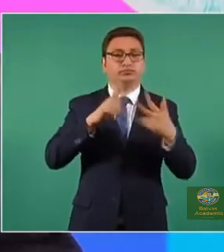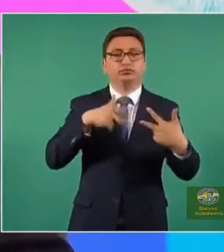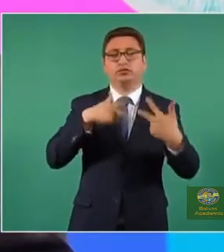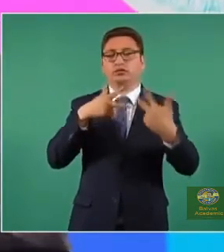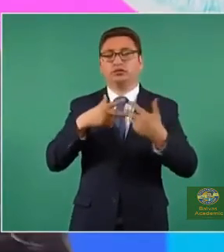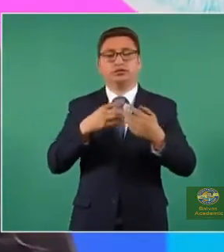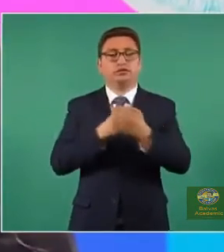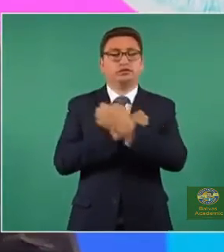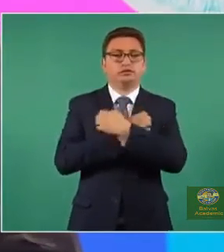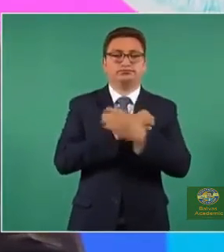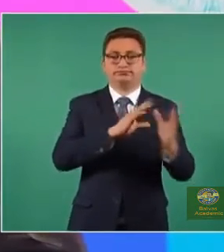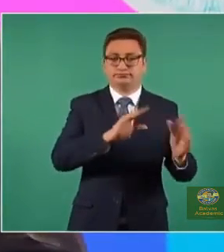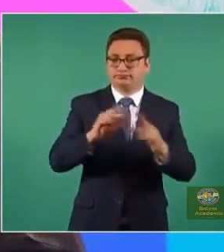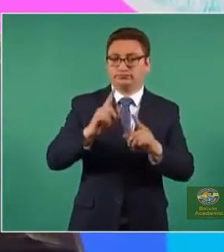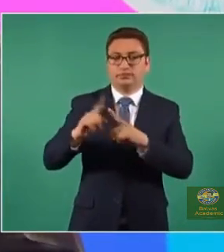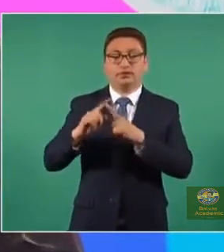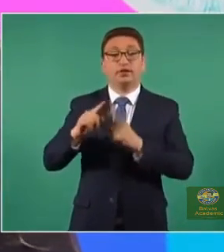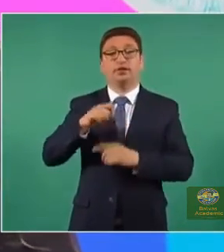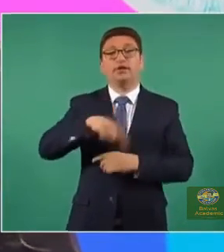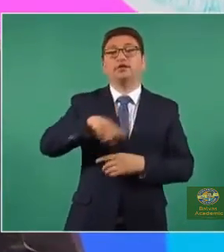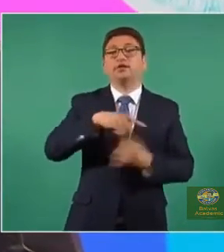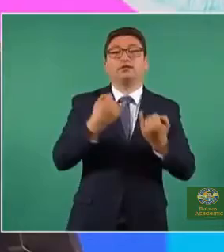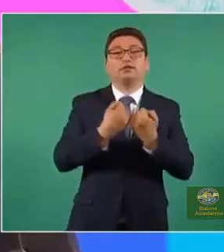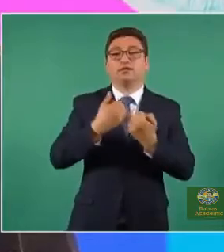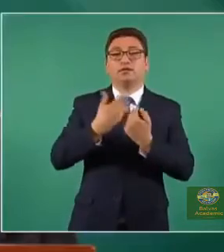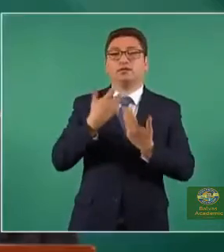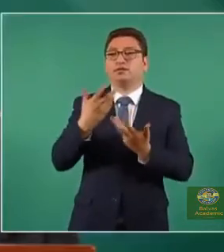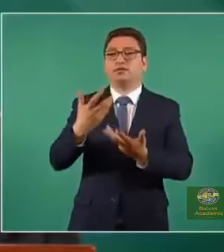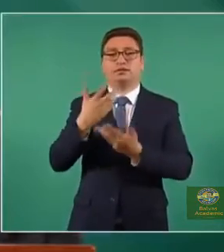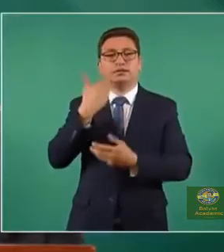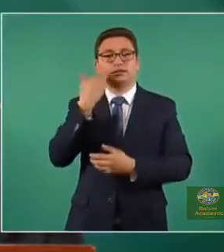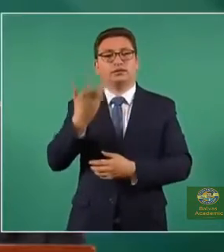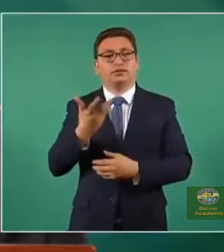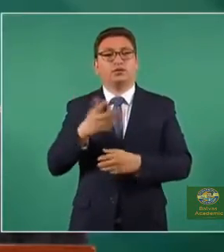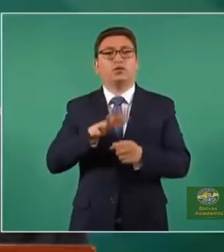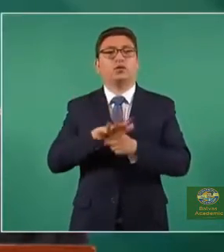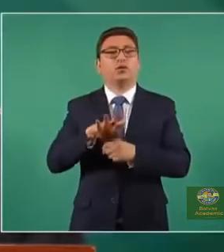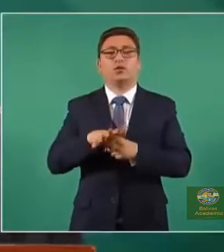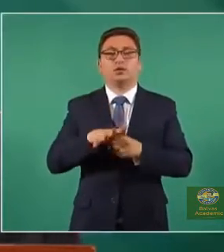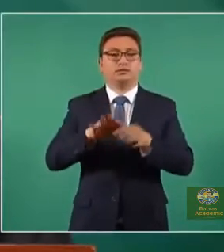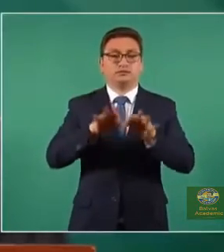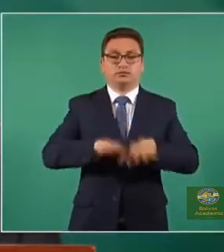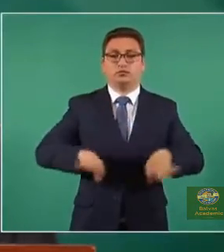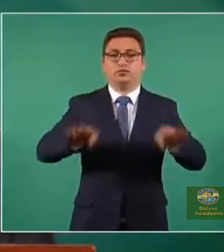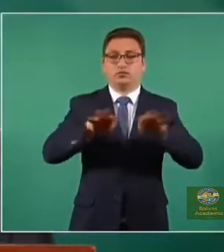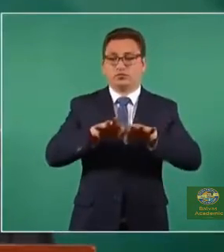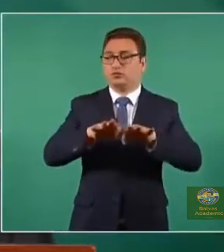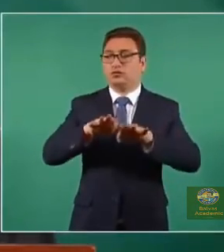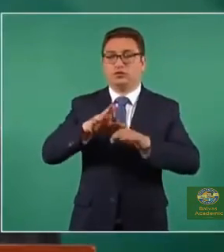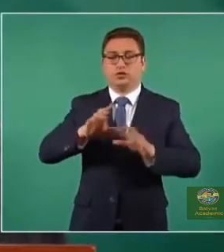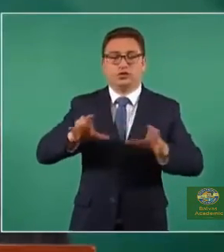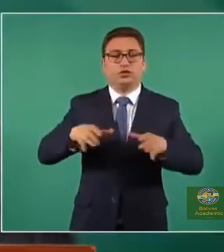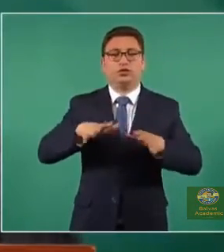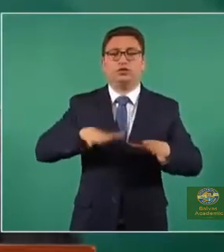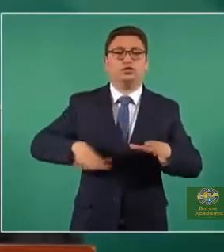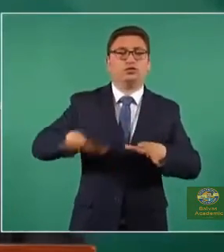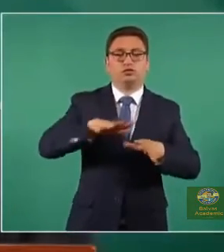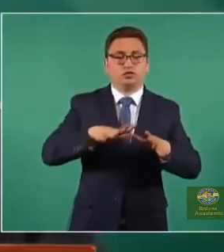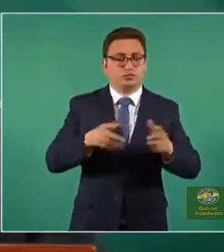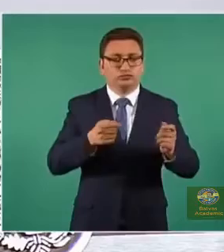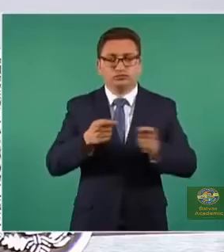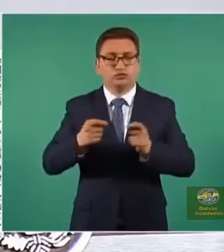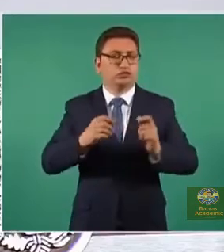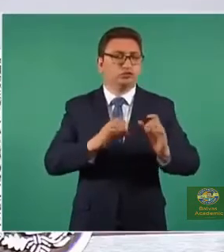Nos demandan también el ver, y eso es importantísimo, la importancia del trabajo en contención y